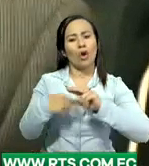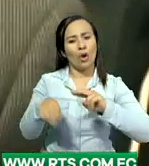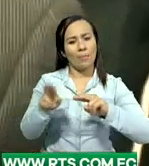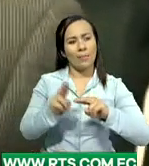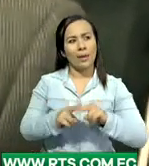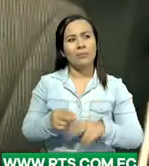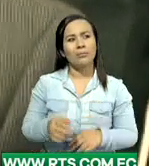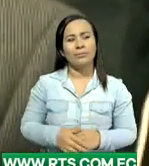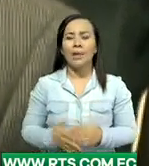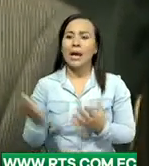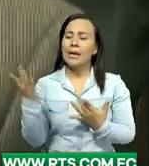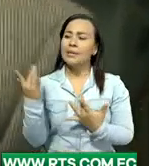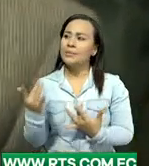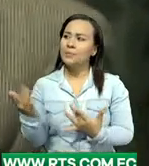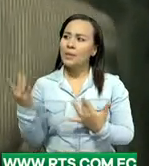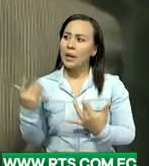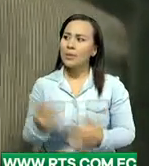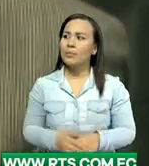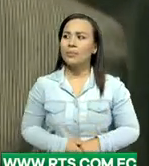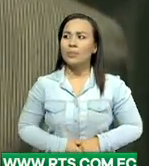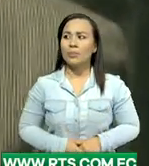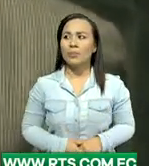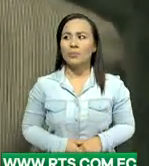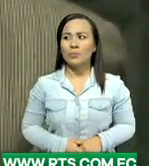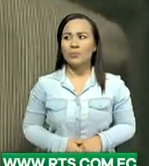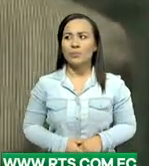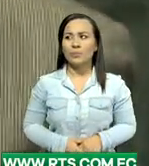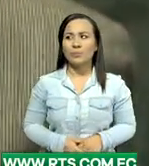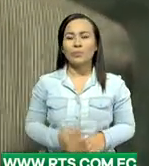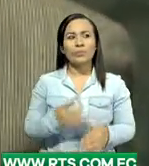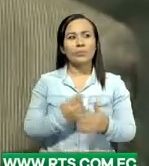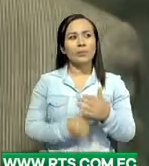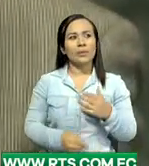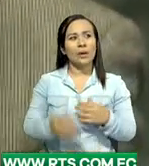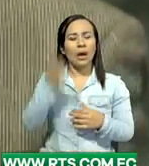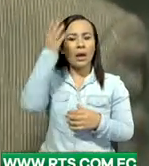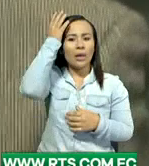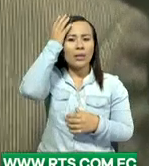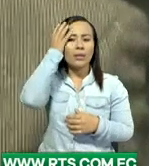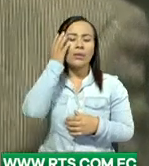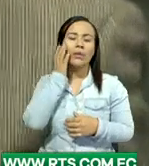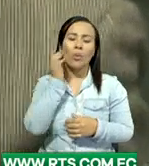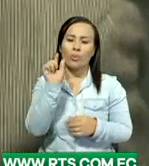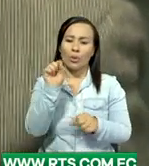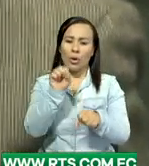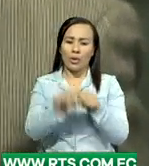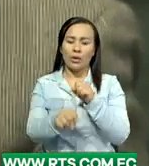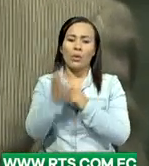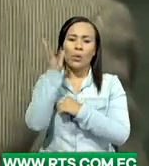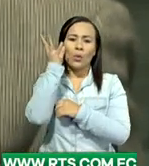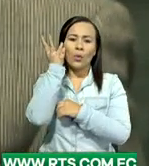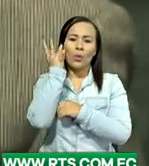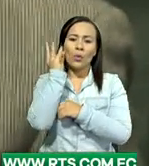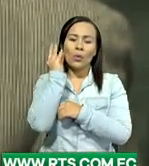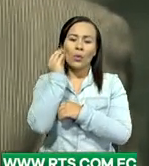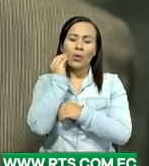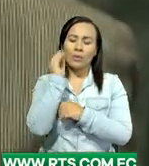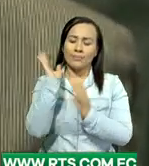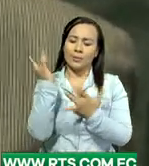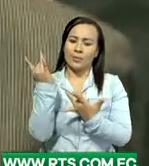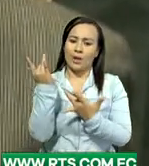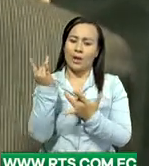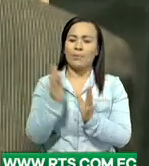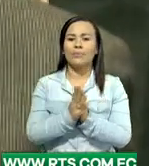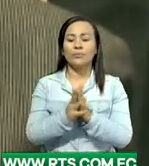A la expectativa de que la inflamación que tiene en el lado derecho del cerebro se reabsorba, como suele ocurrir en estos casos,